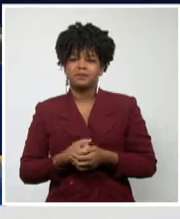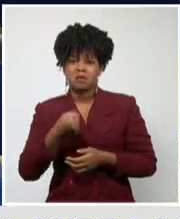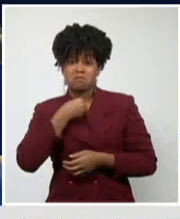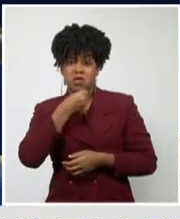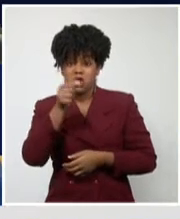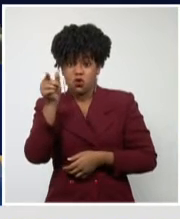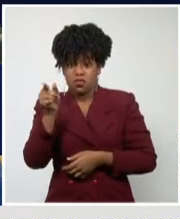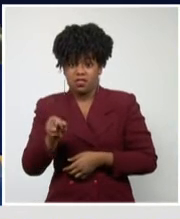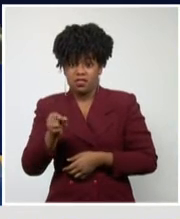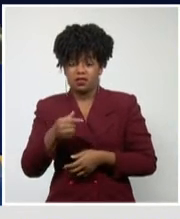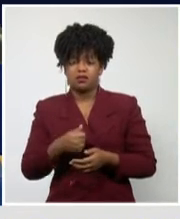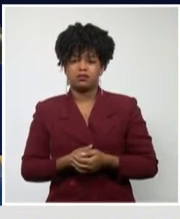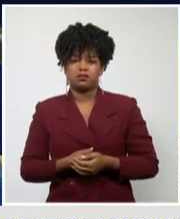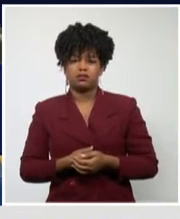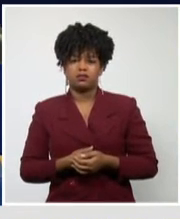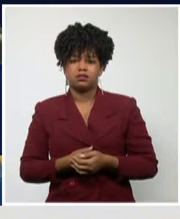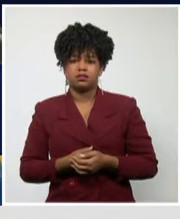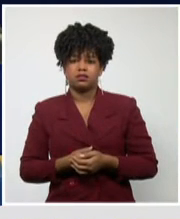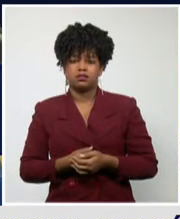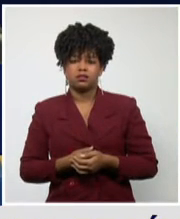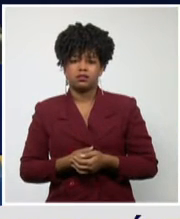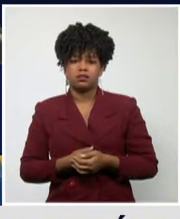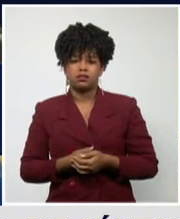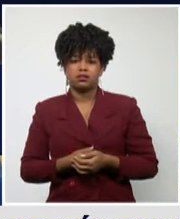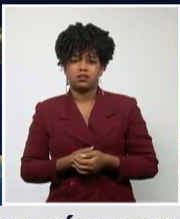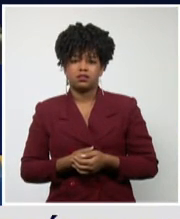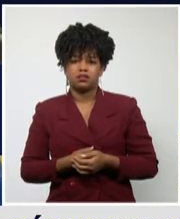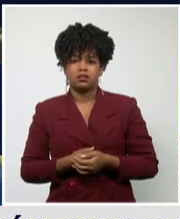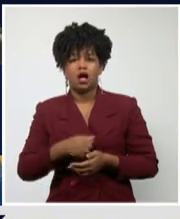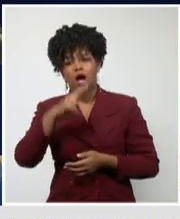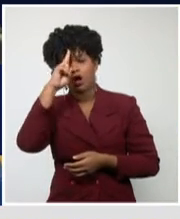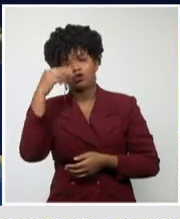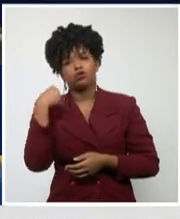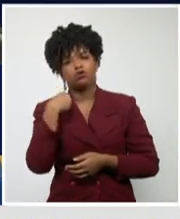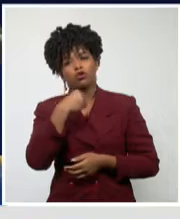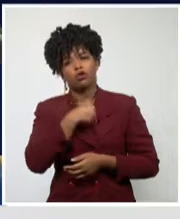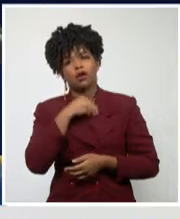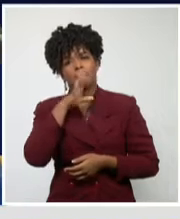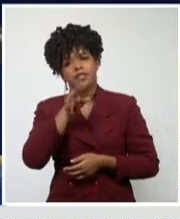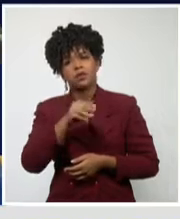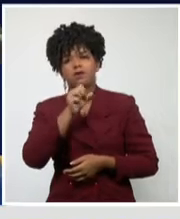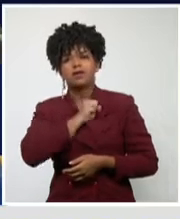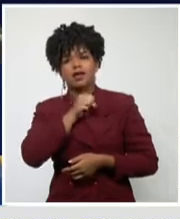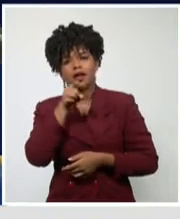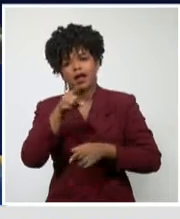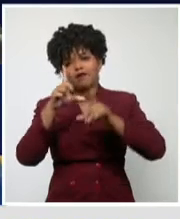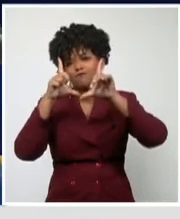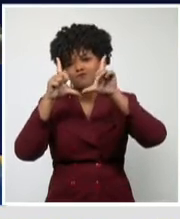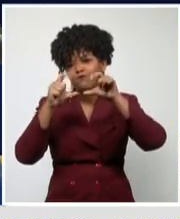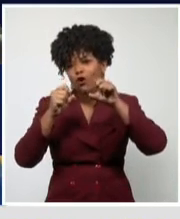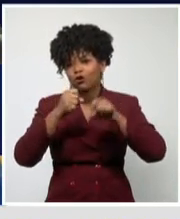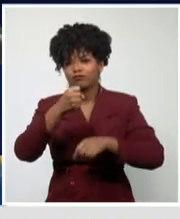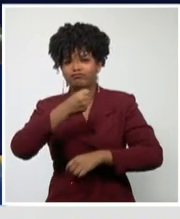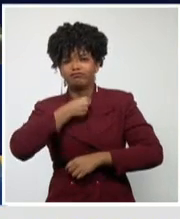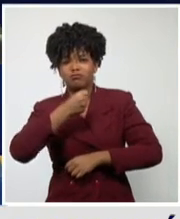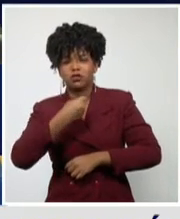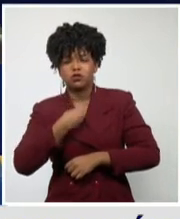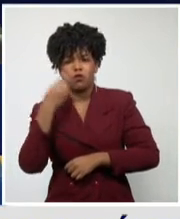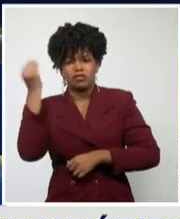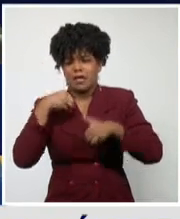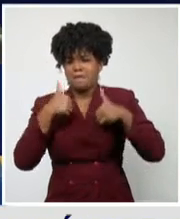realmente pasó casi inadvertido, ¿no? Georgina me había dicho, no, porque te quieren hacer un fotoreportaje, yo no tengo claro ni qué es lo que es eso.